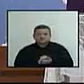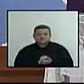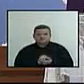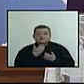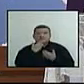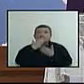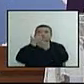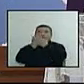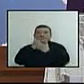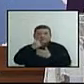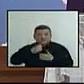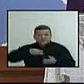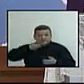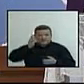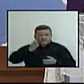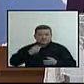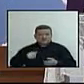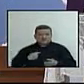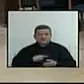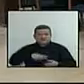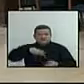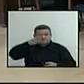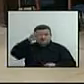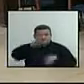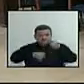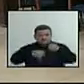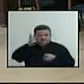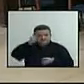Demos gracias al Señor nuestro Dios.